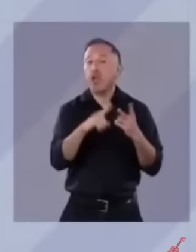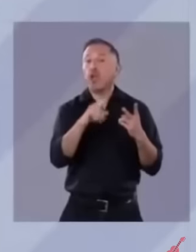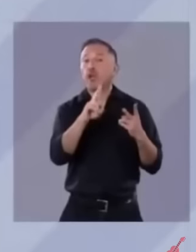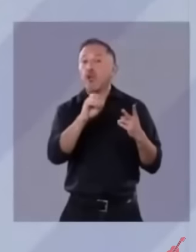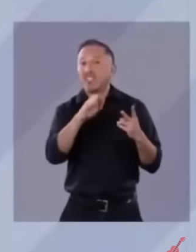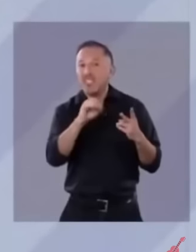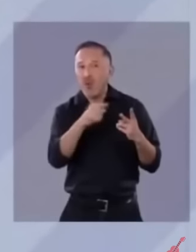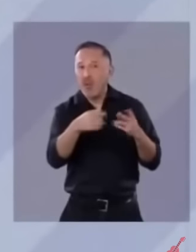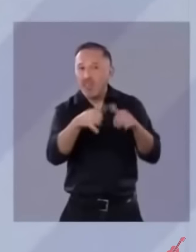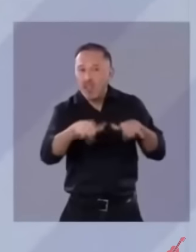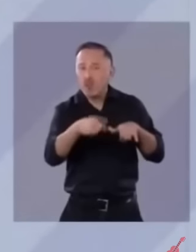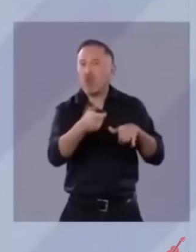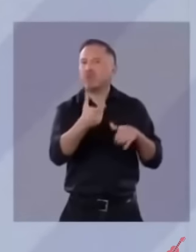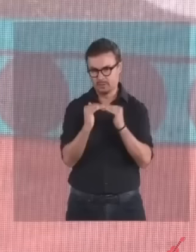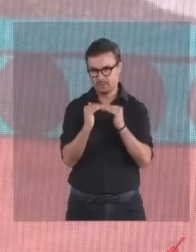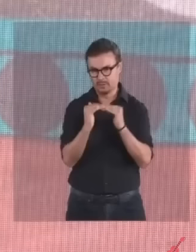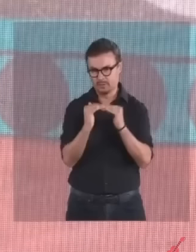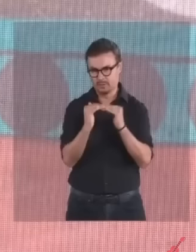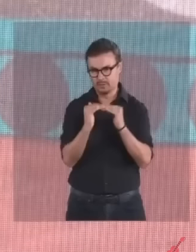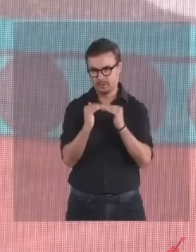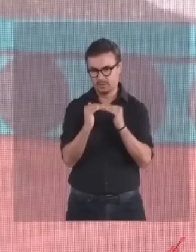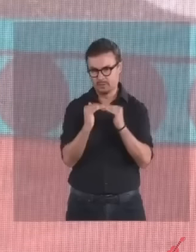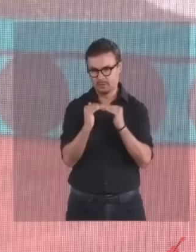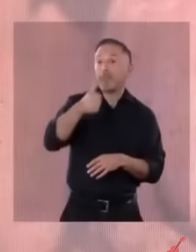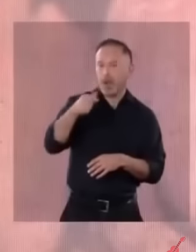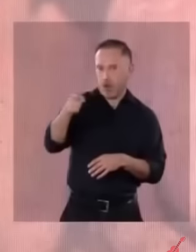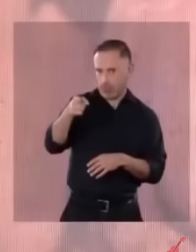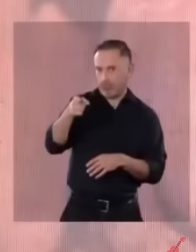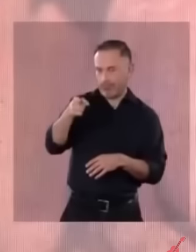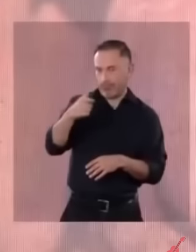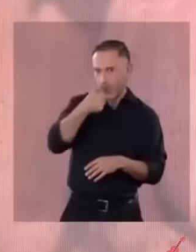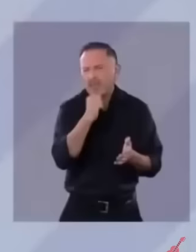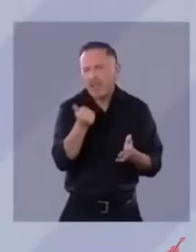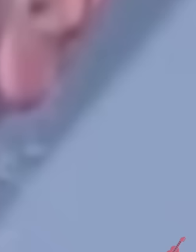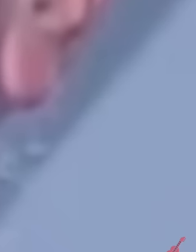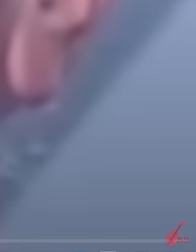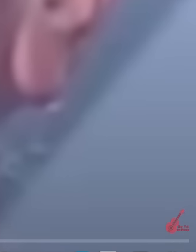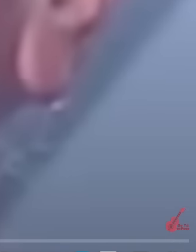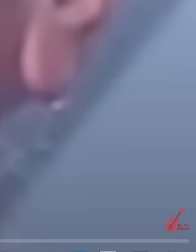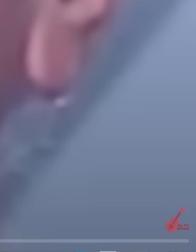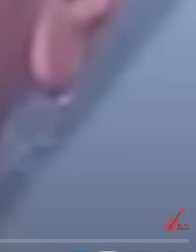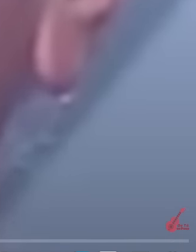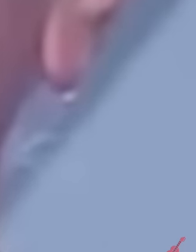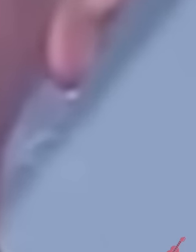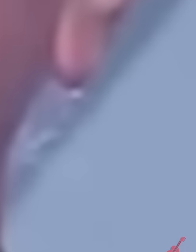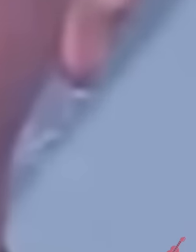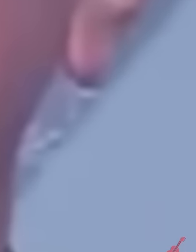mí, los aplastaré con mi trasero. Yo primero, por favor. ¡No!